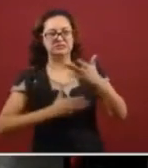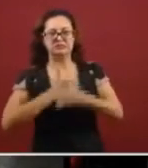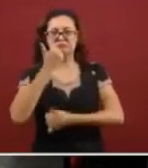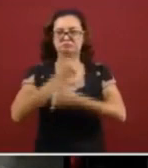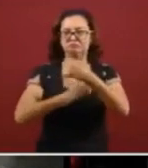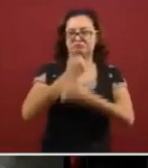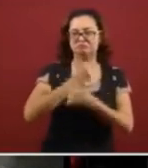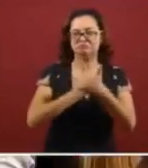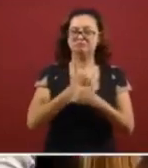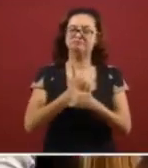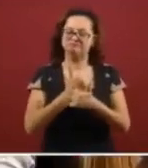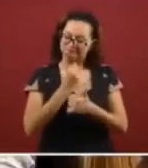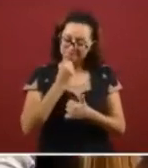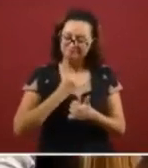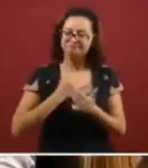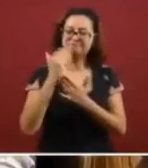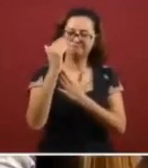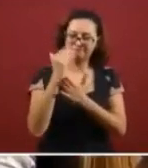in general.